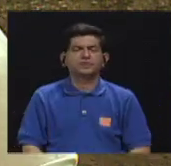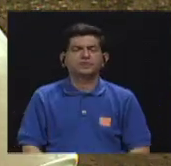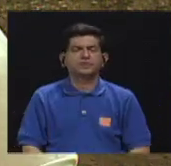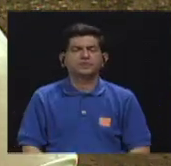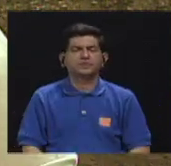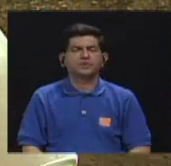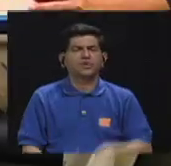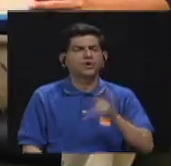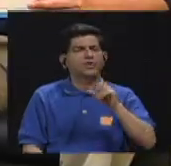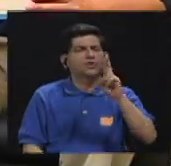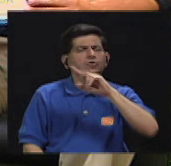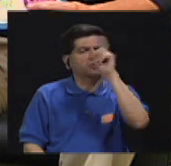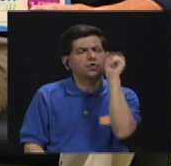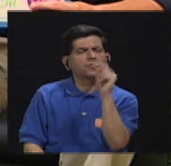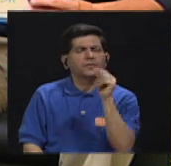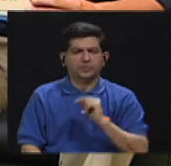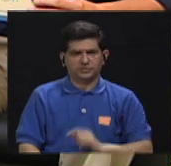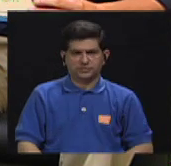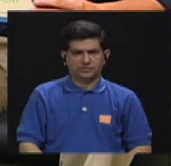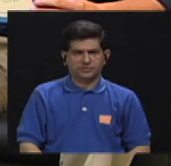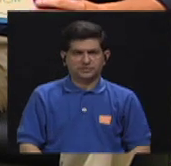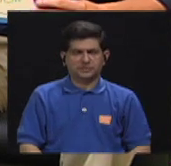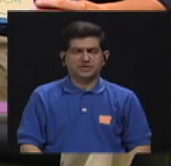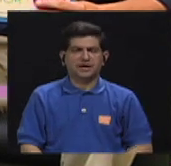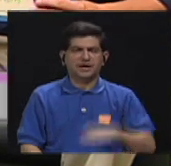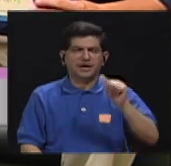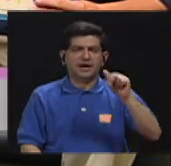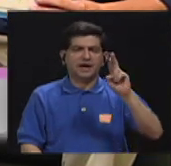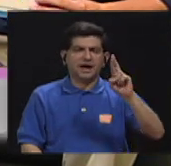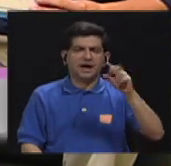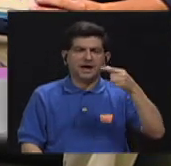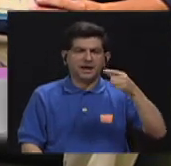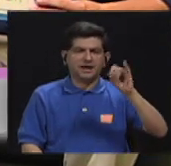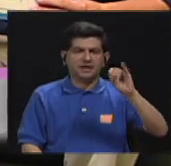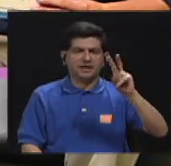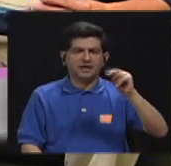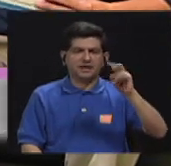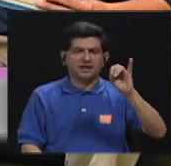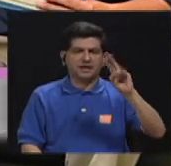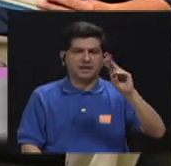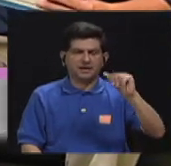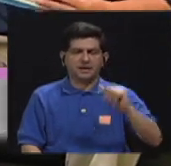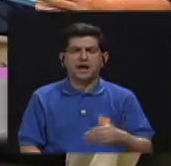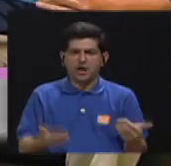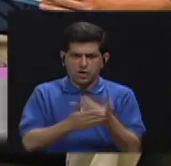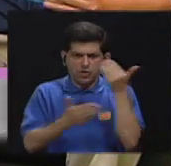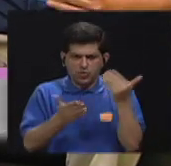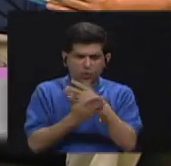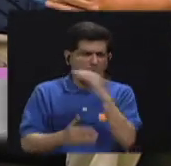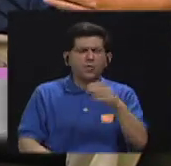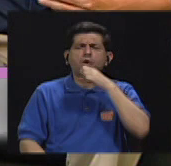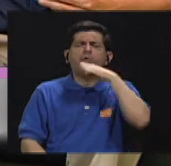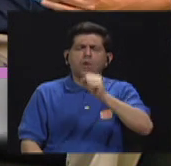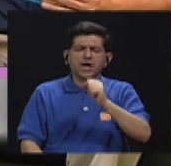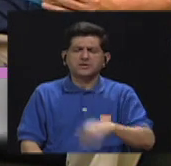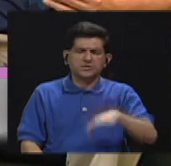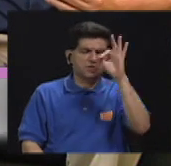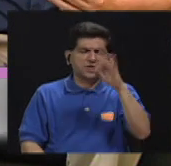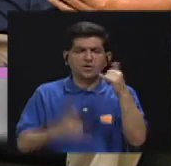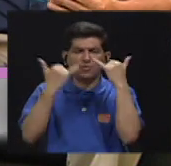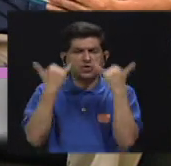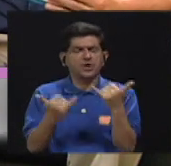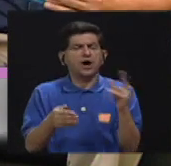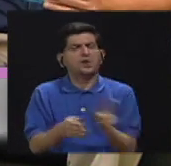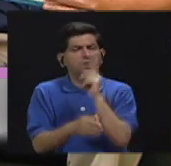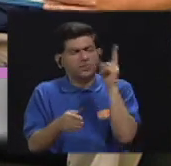doctor, una pregunta más. Esto de la arginina es un descubrimiento reciente, o más bien es muy antiguo, y hasta ahora